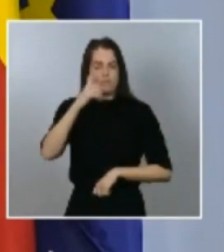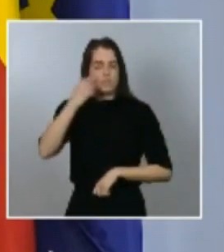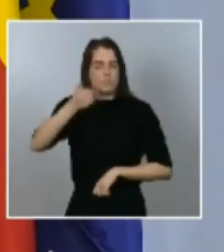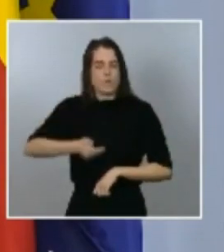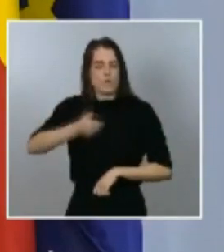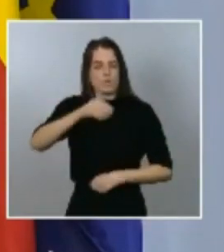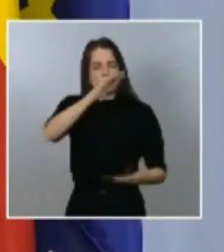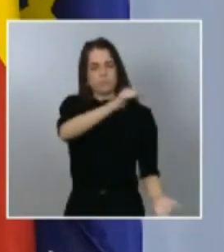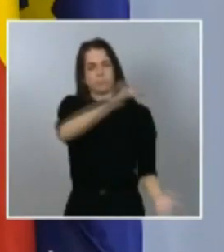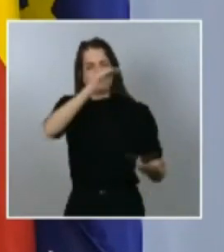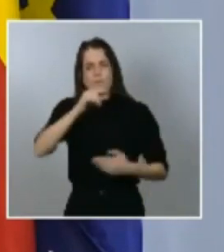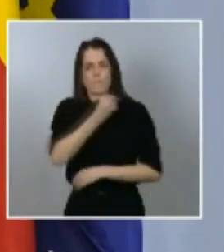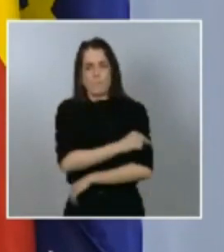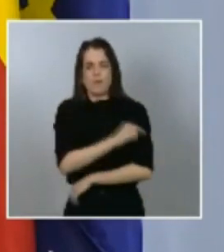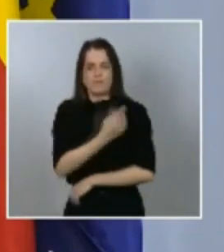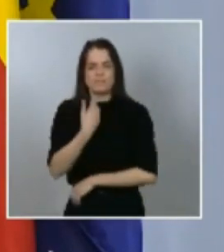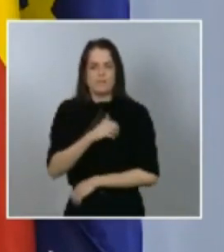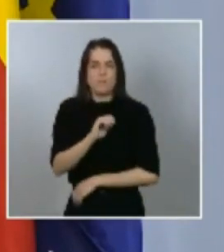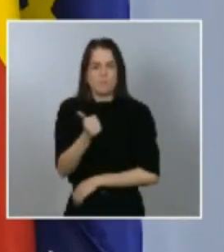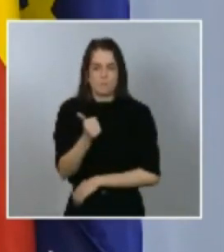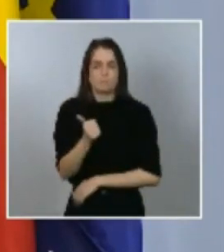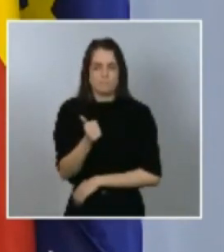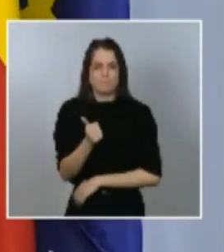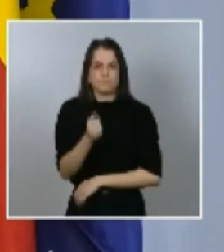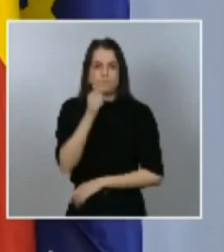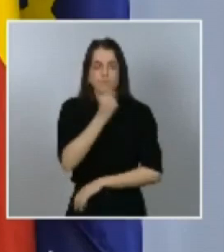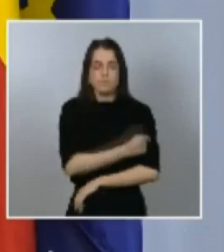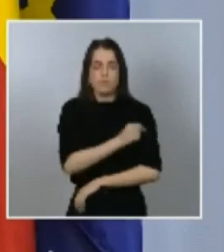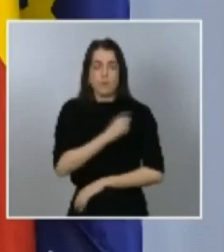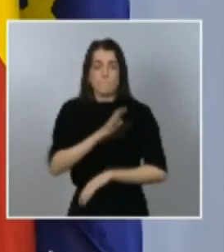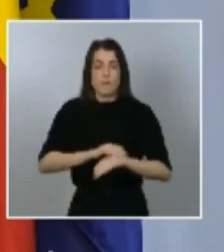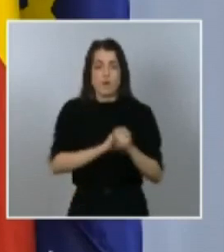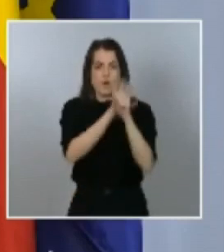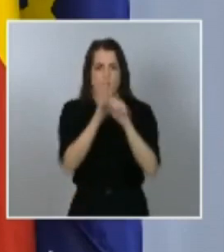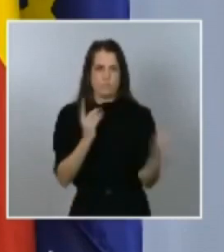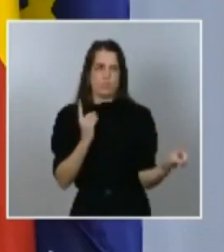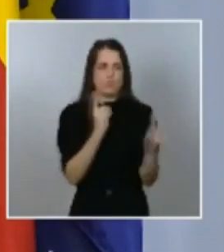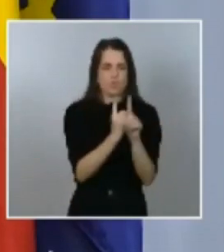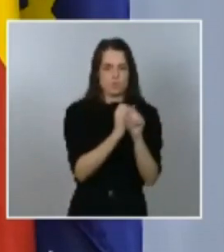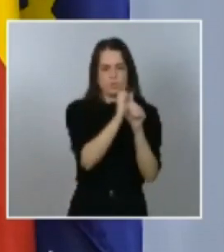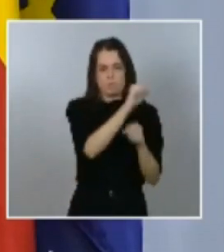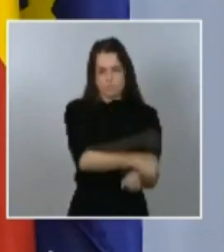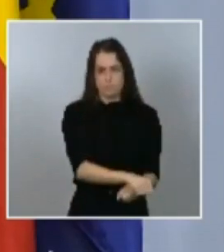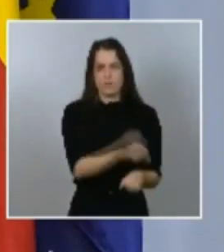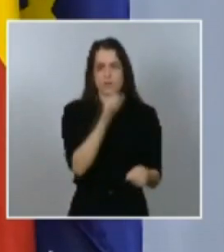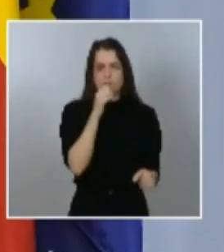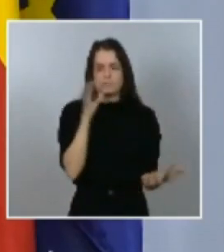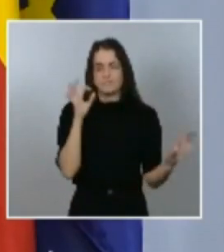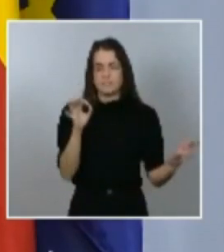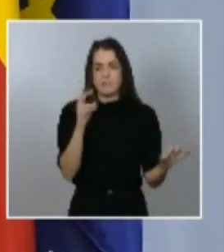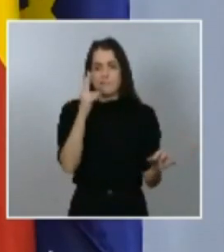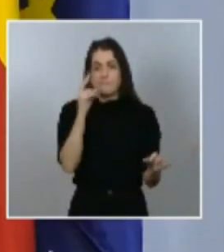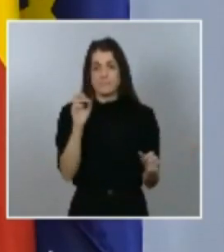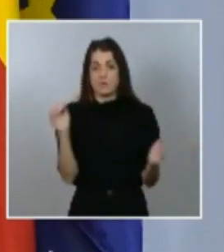de dosis de vacuna, de una nueva dosis contra la COVID-19, tratándose en concreto de 20,8